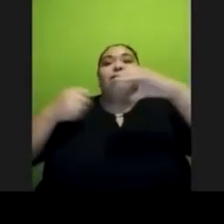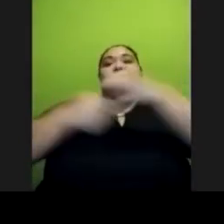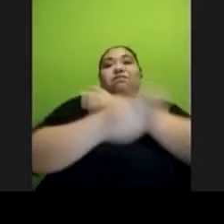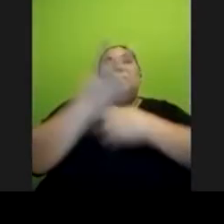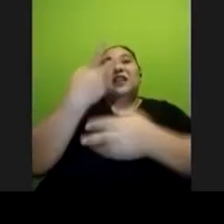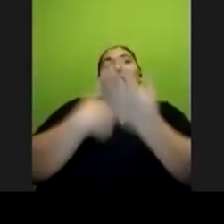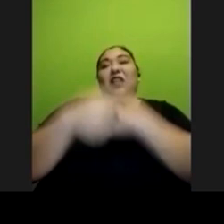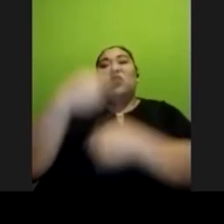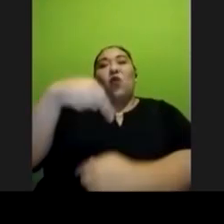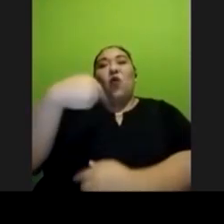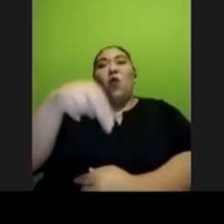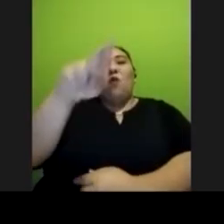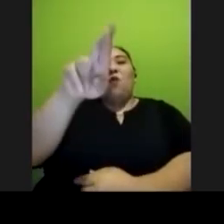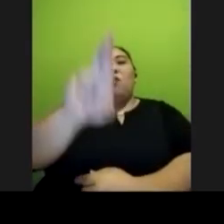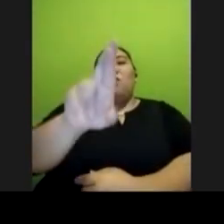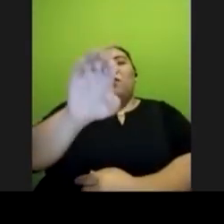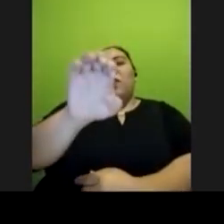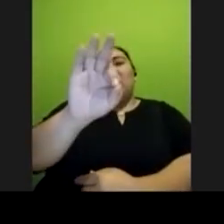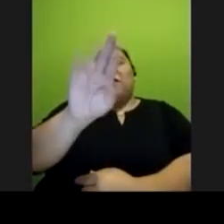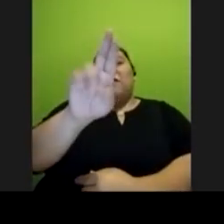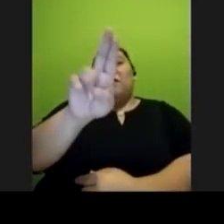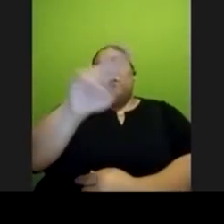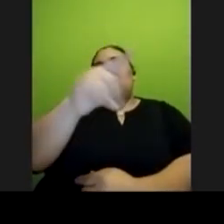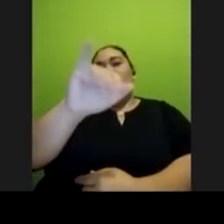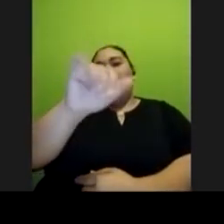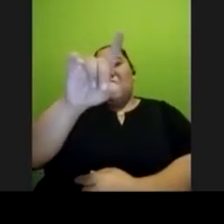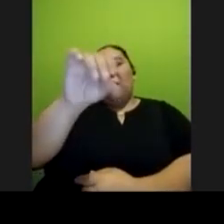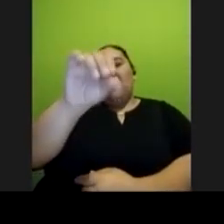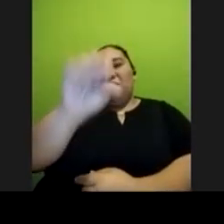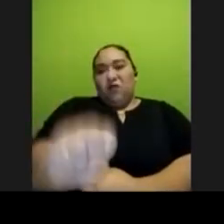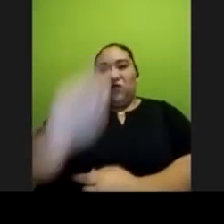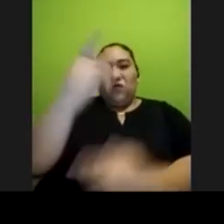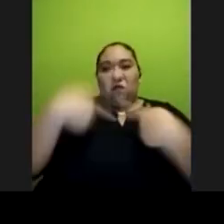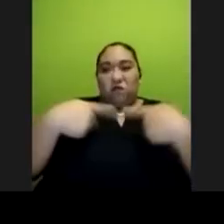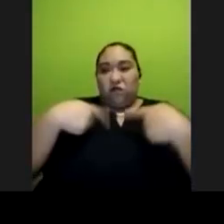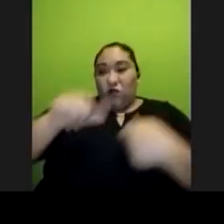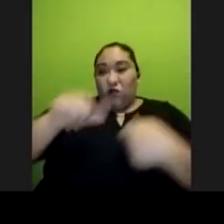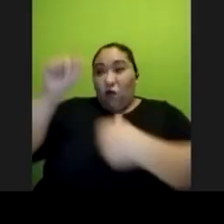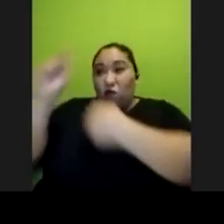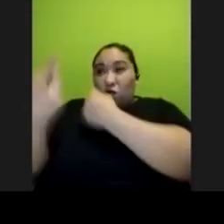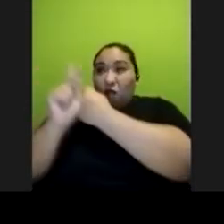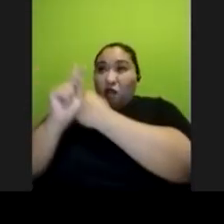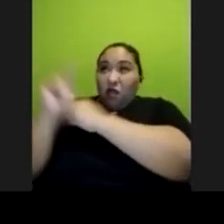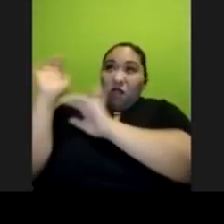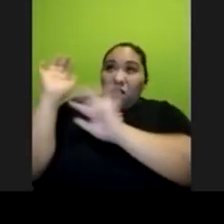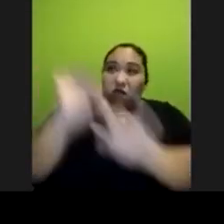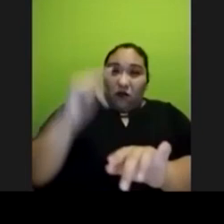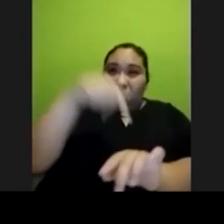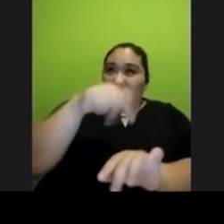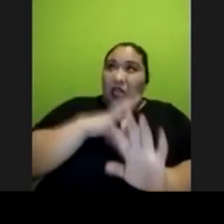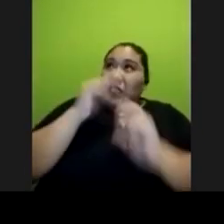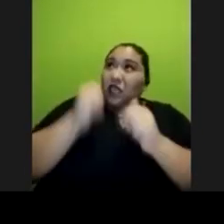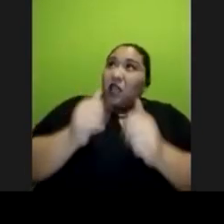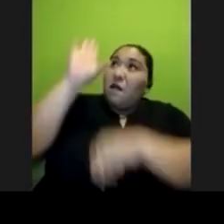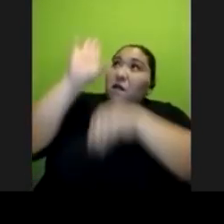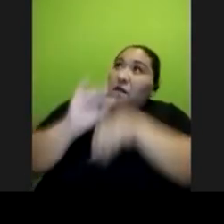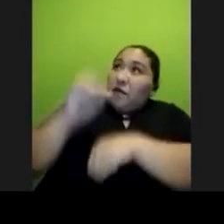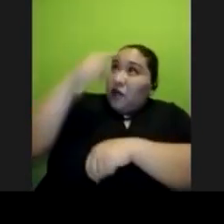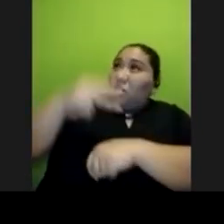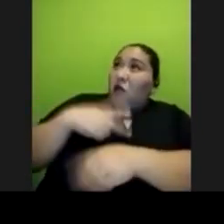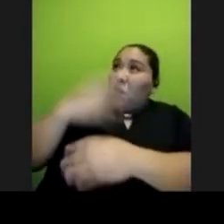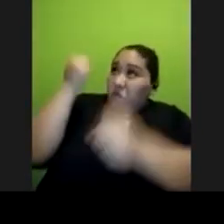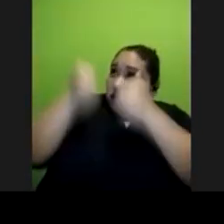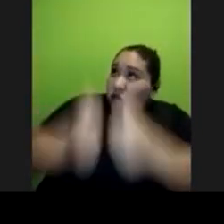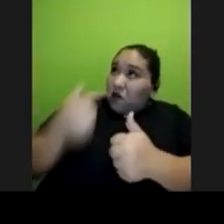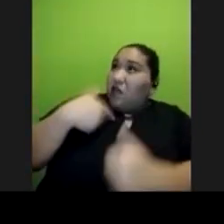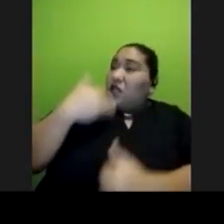de Naciones Unidas para los Refugiados, estamos hablando de personas que ya han sido víctimas de conflictos armados, de